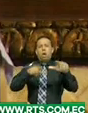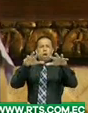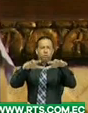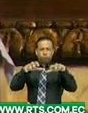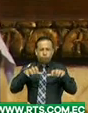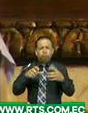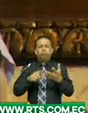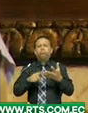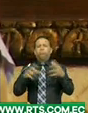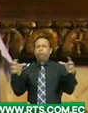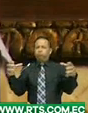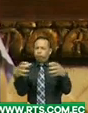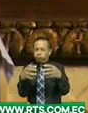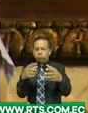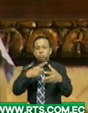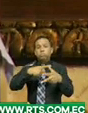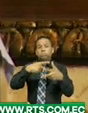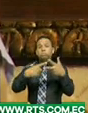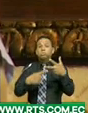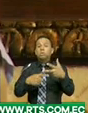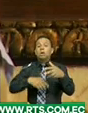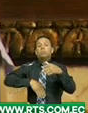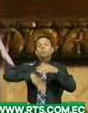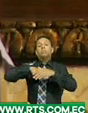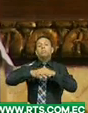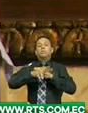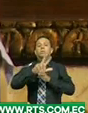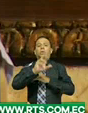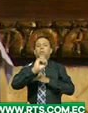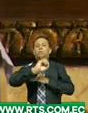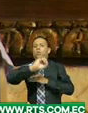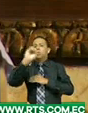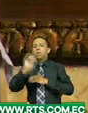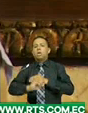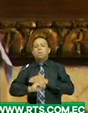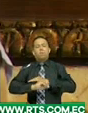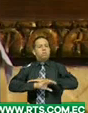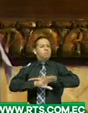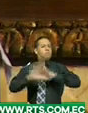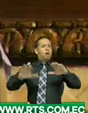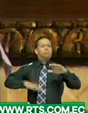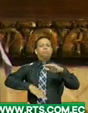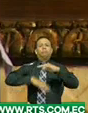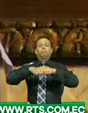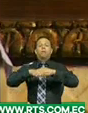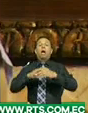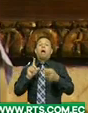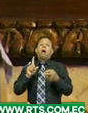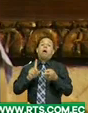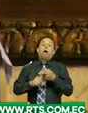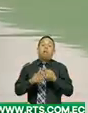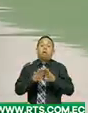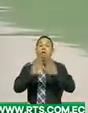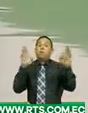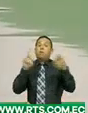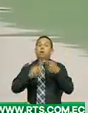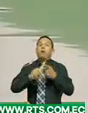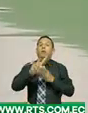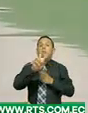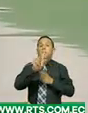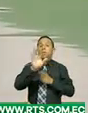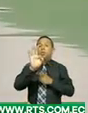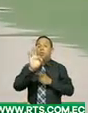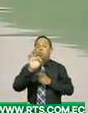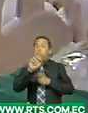convenciones, se limitarán al 30% de aforo y su operación hasta las 21:30. La decisión se